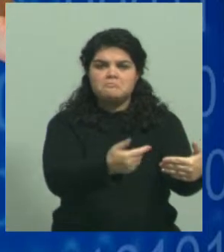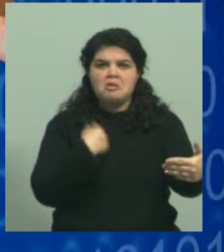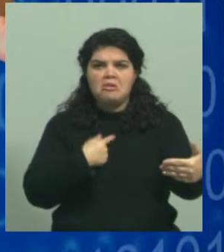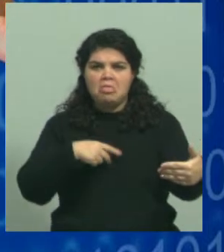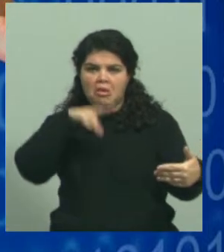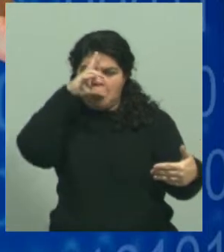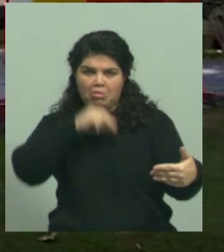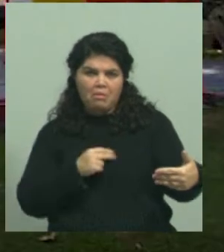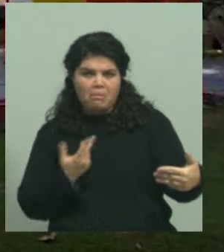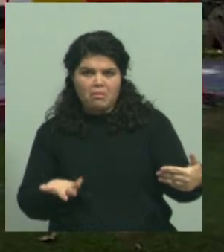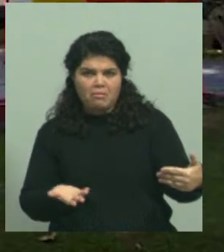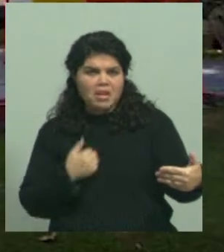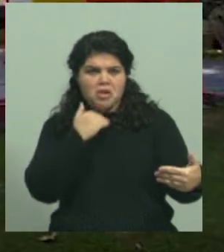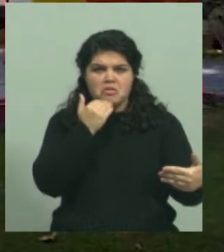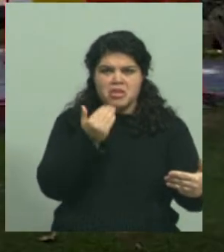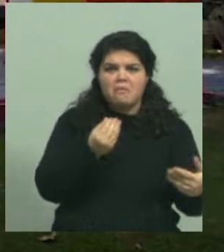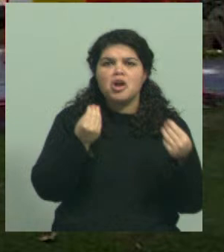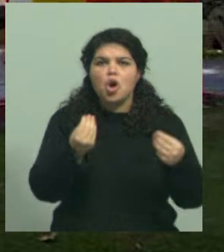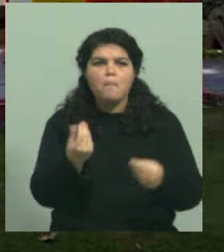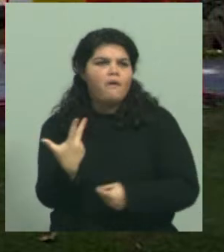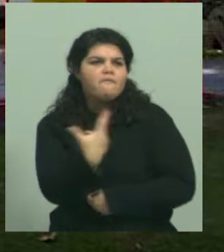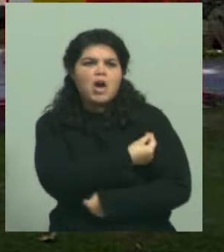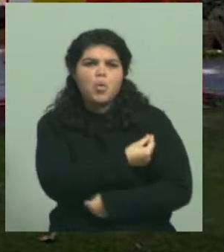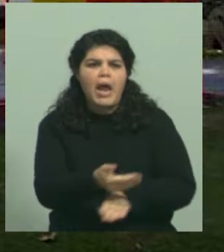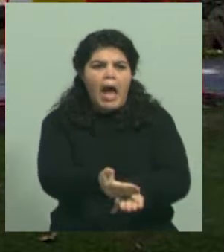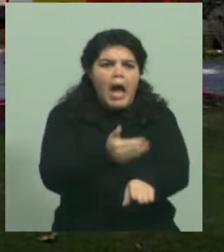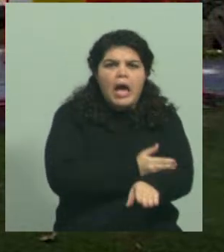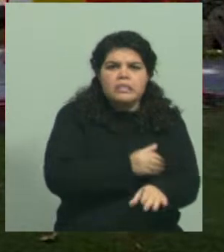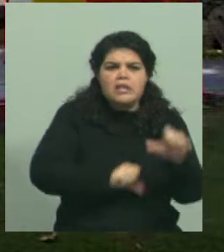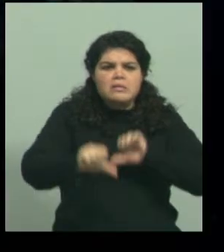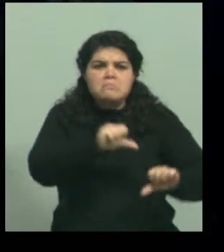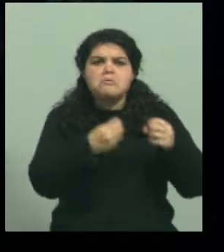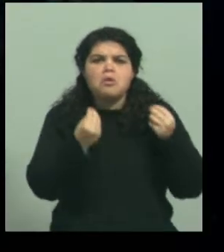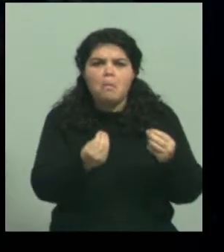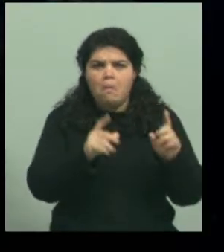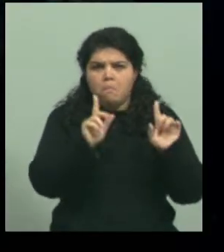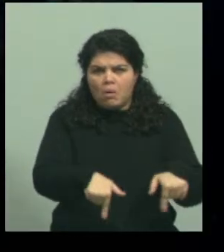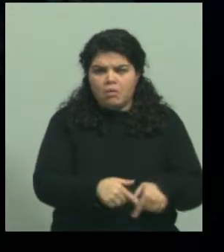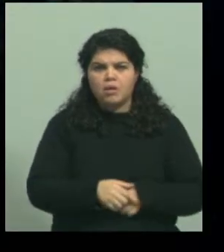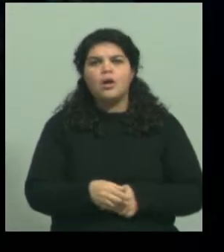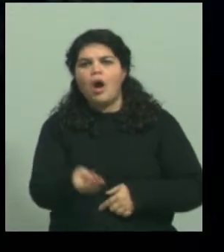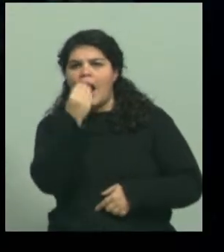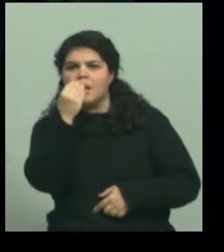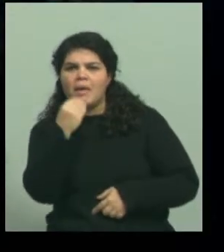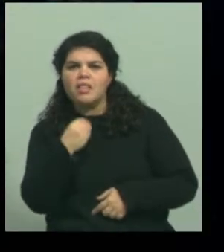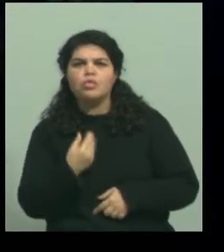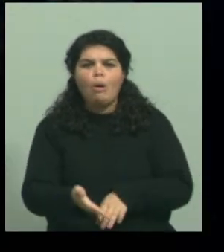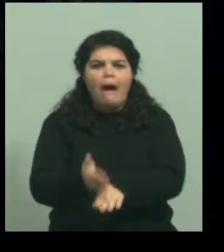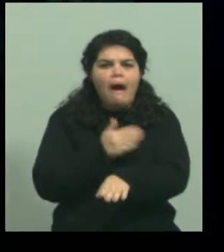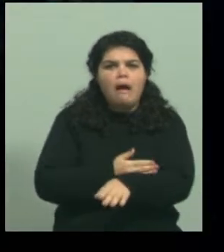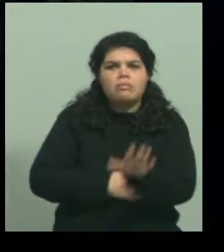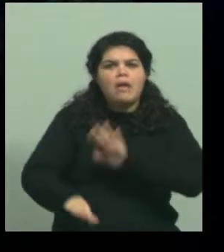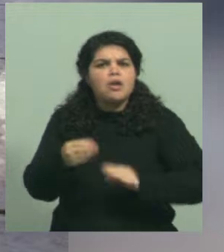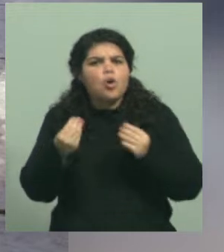cuenta qué es lo que hay detrás de la producción de una vacuna, qué es lo que hay detrás de la producción de un alimento, como mencionaste vos, o las formas distintas